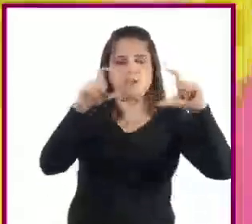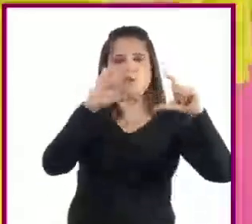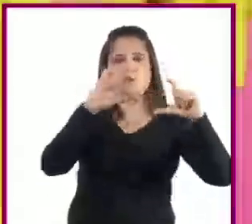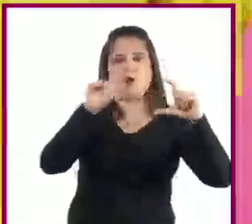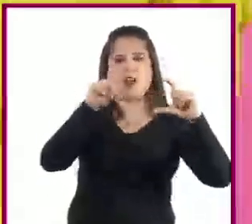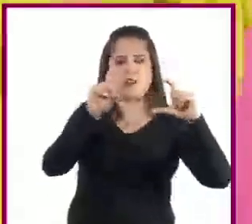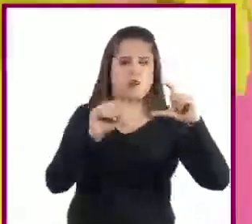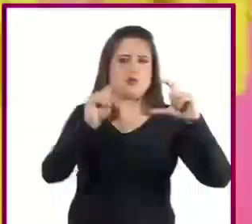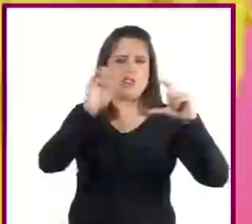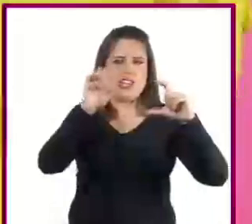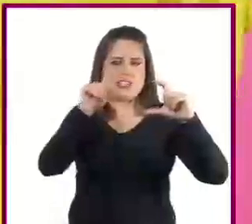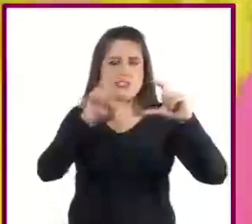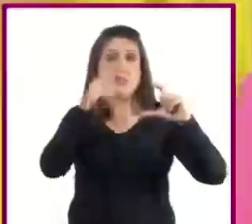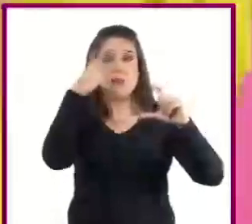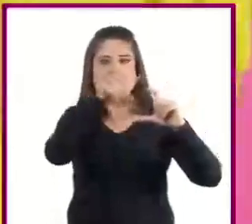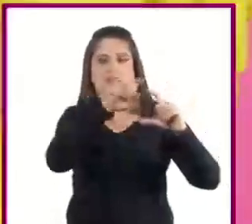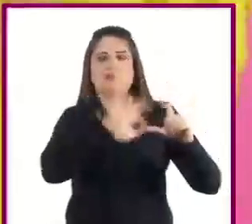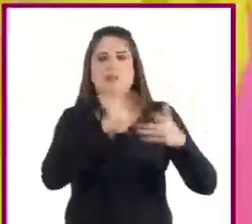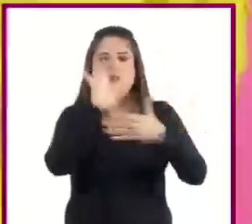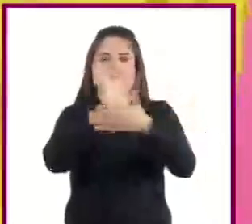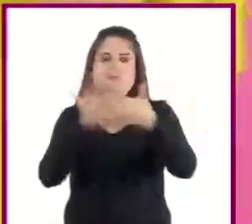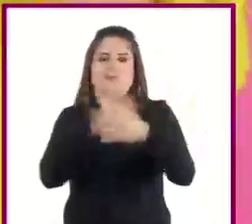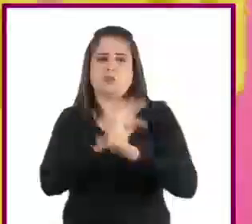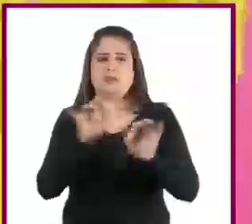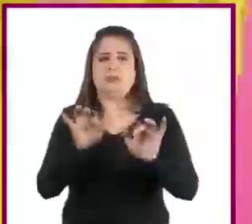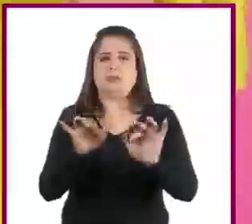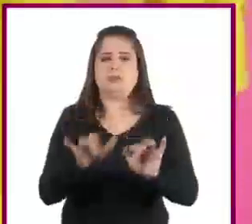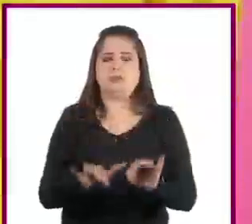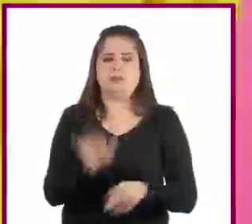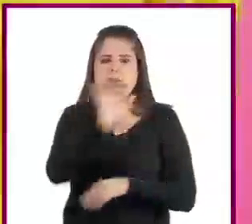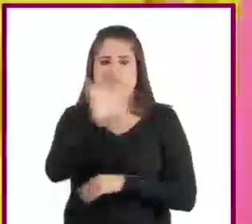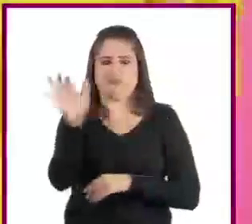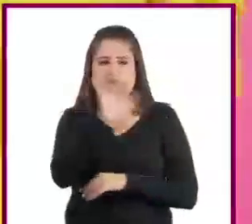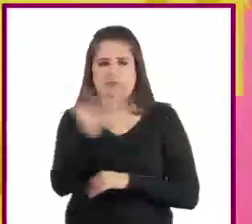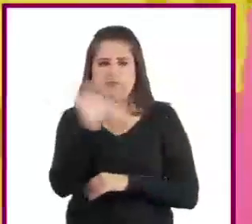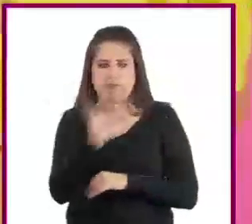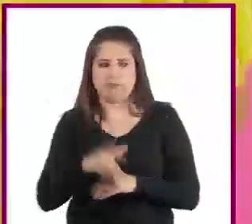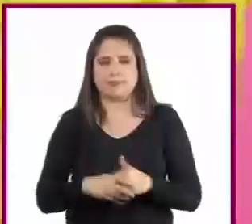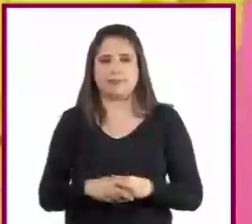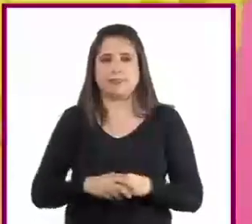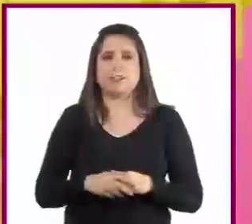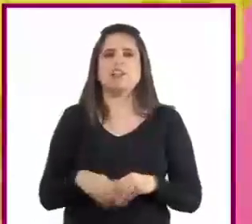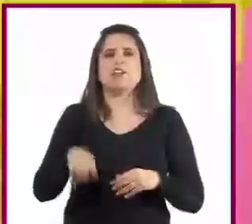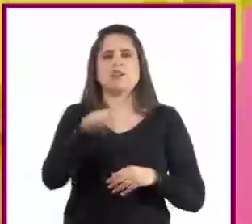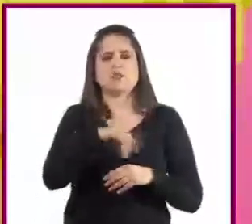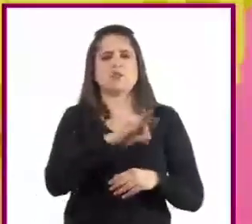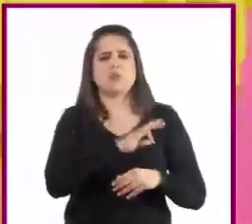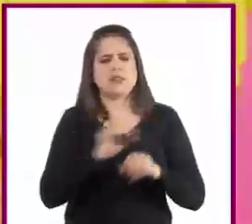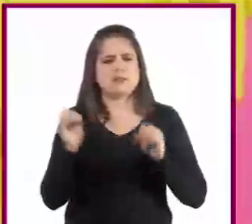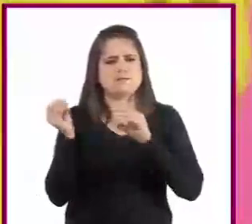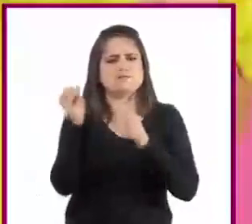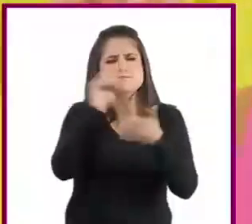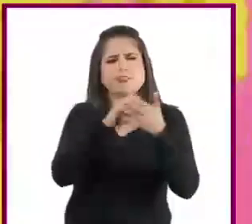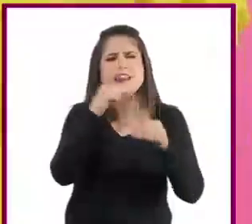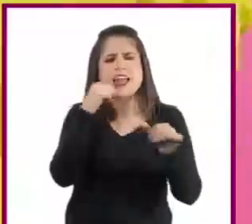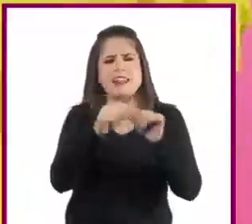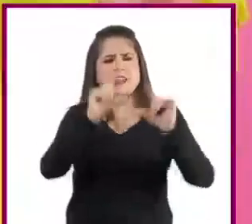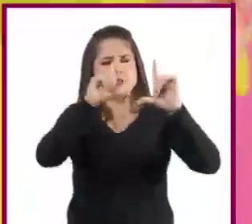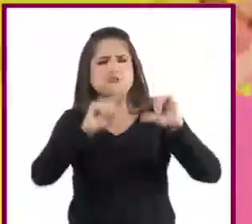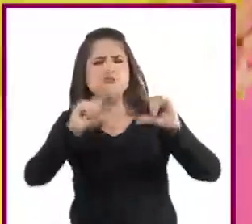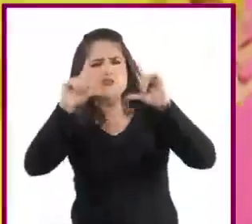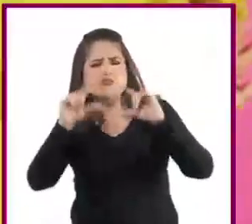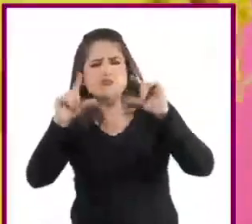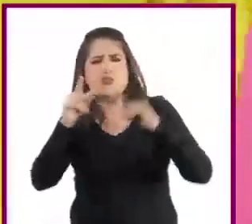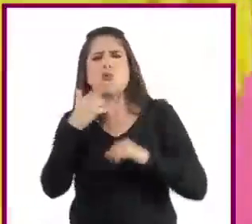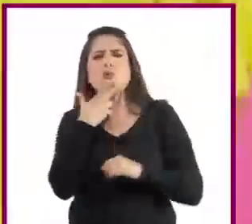y colocamos el cursor en la ubicación que deseamos insertar la información. Podemos darle formato al texto utilizando